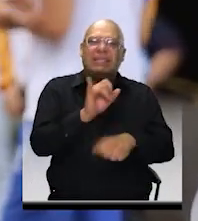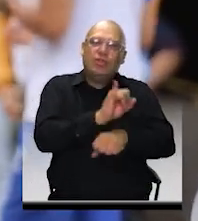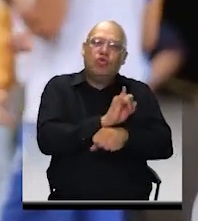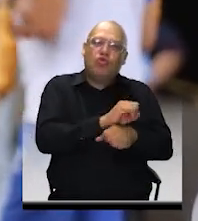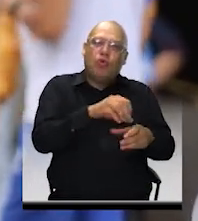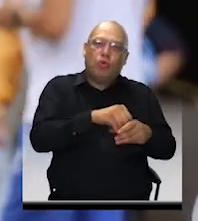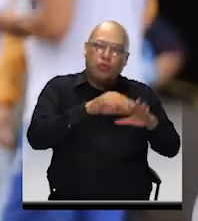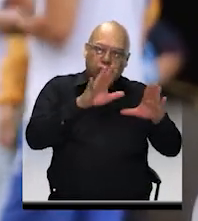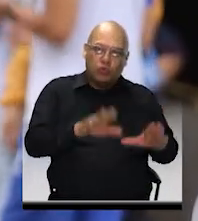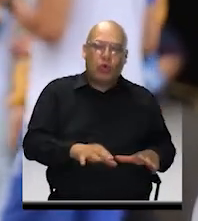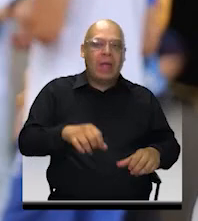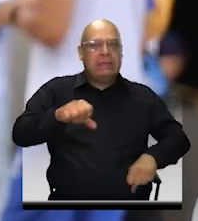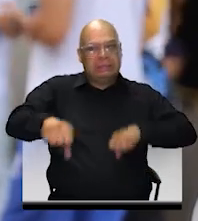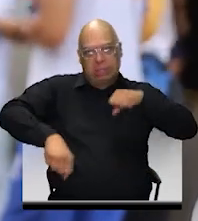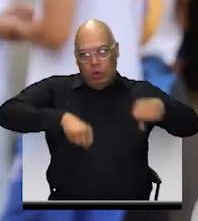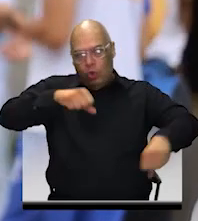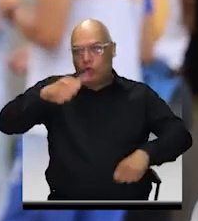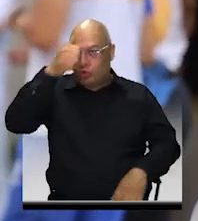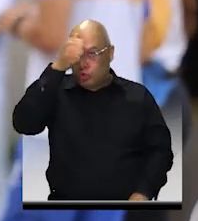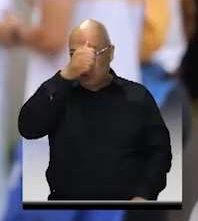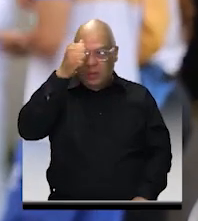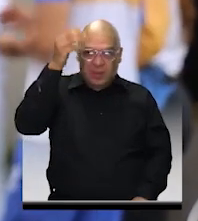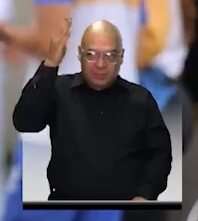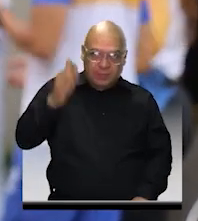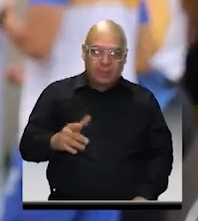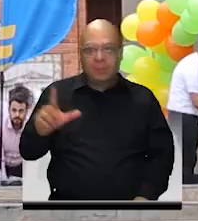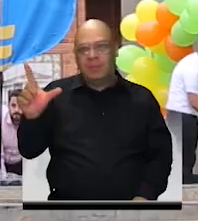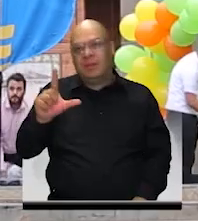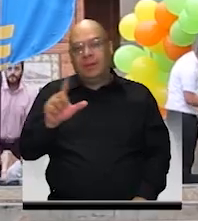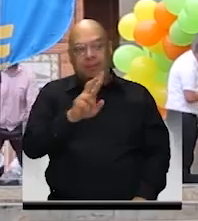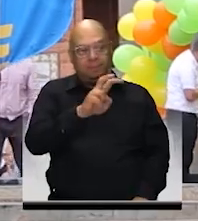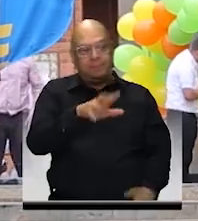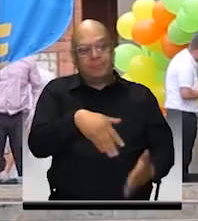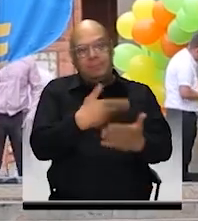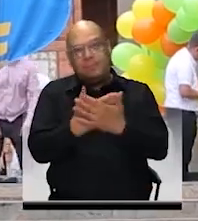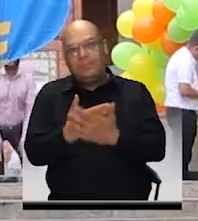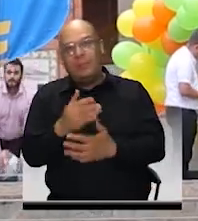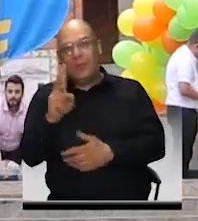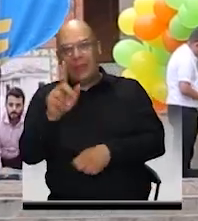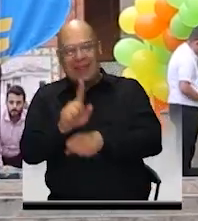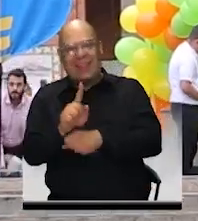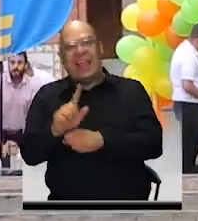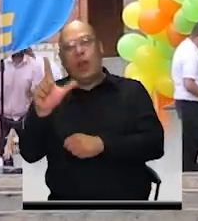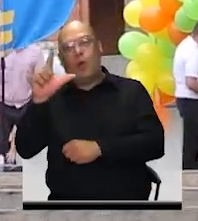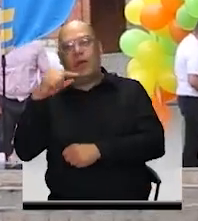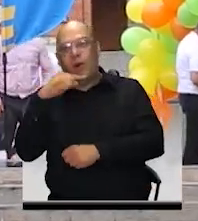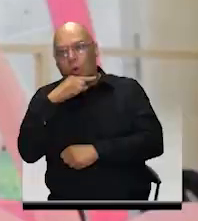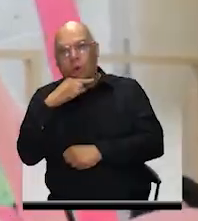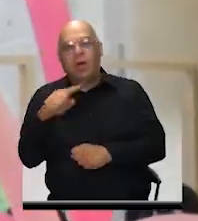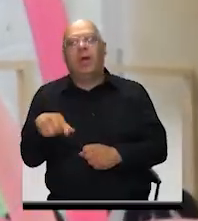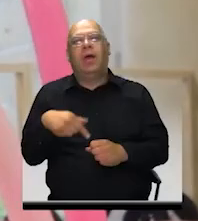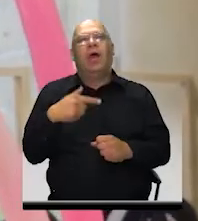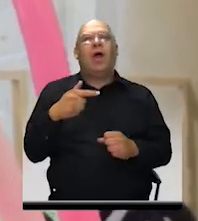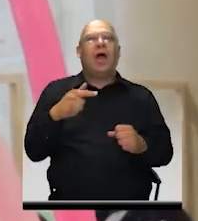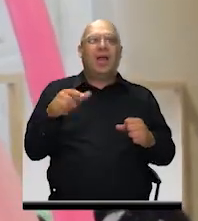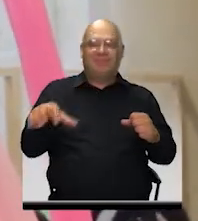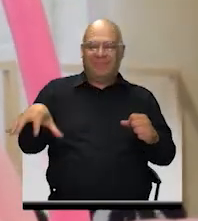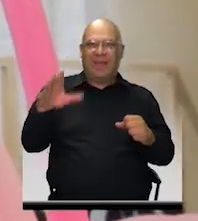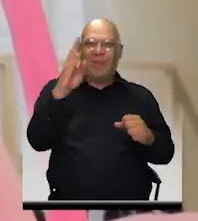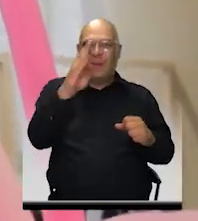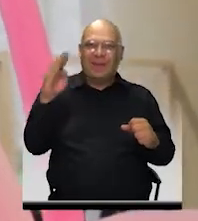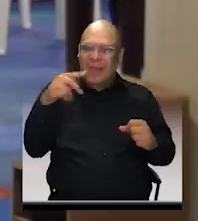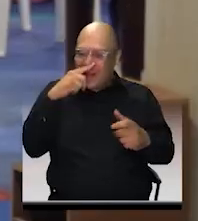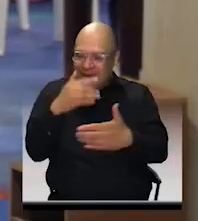cabo la ciclovía en la ciudad todos los domingos y lunes festivos de 7 de la mañana a 1 de la tarde. Tenemos activas 8 ludotecas,